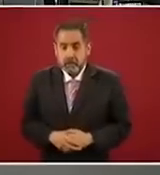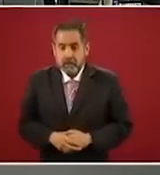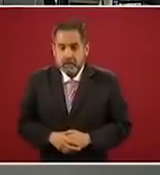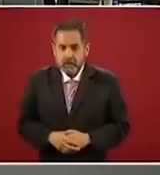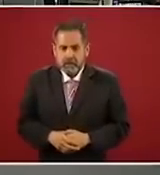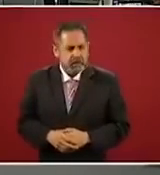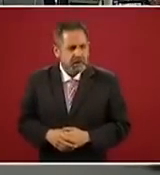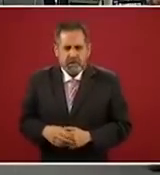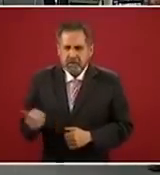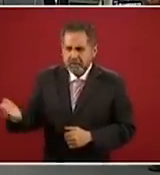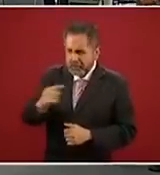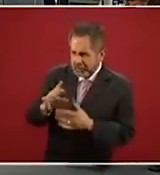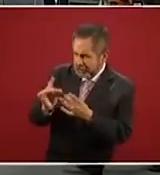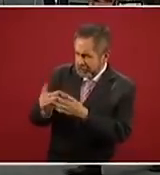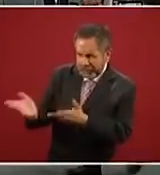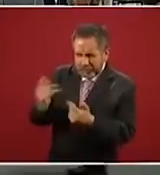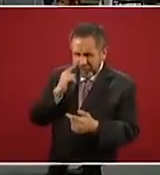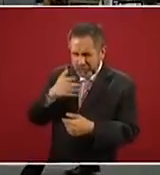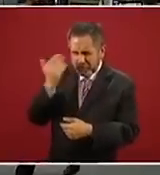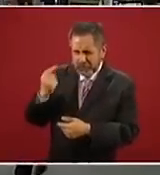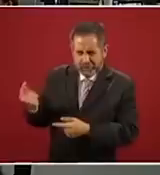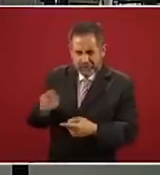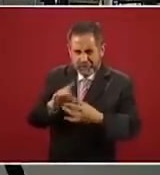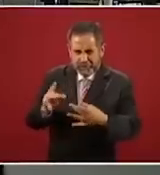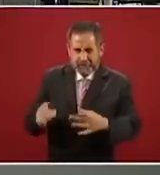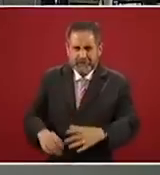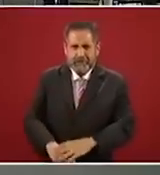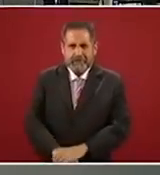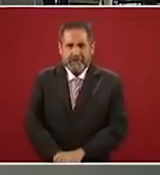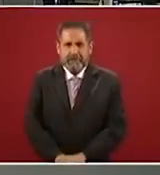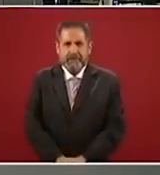¿por qué no explicas, Jesús?